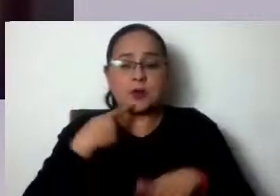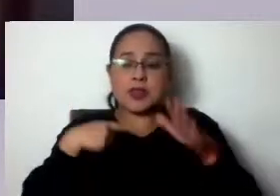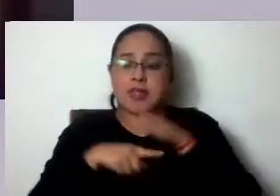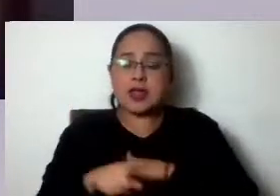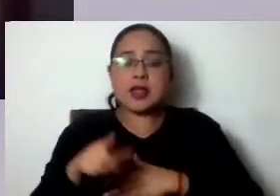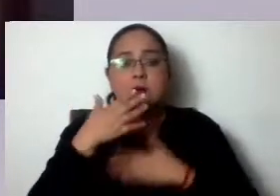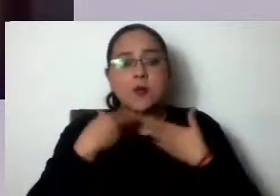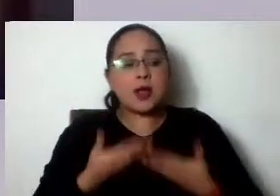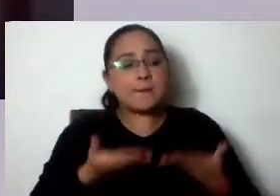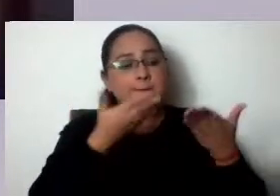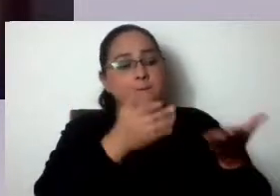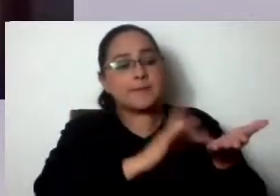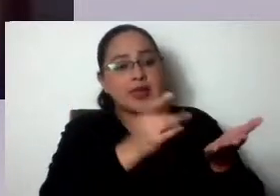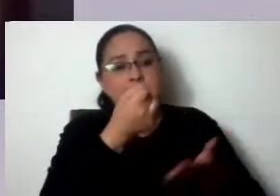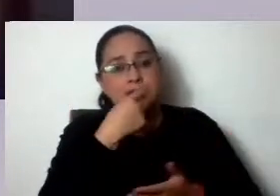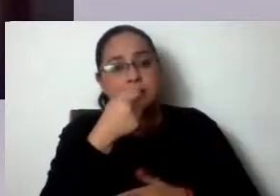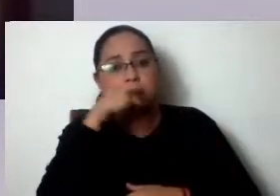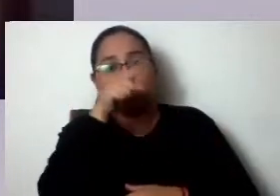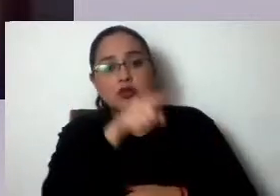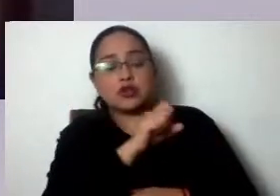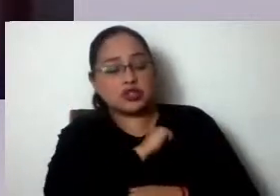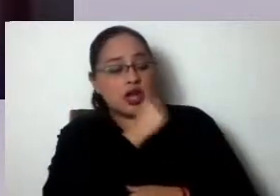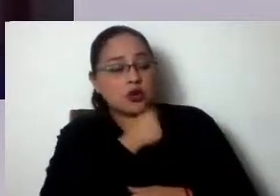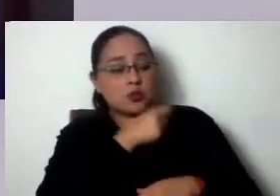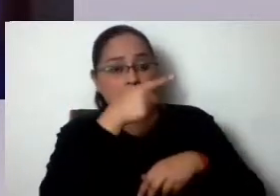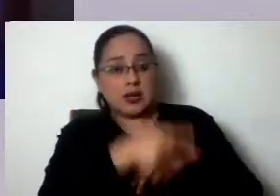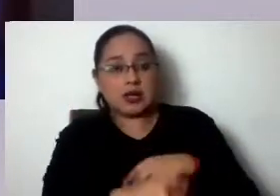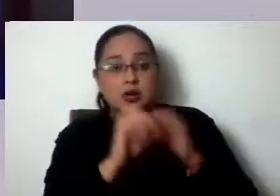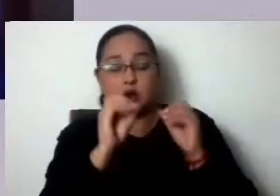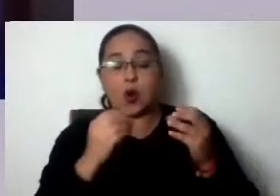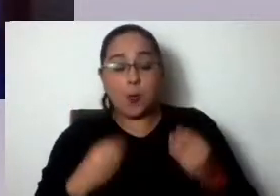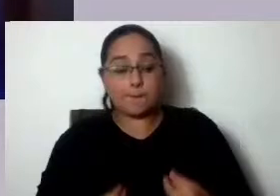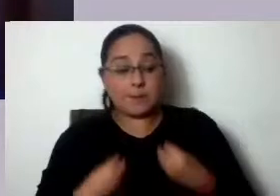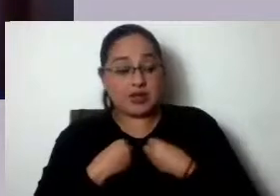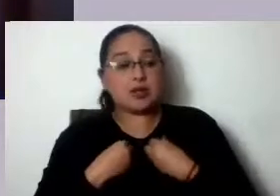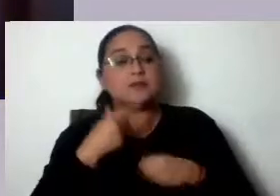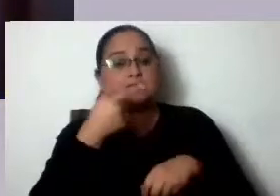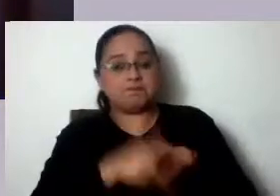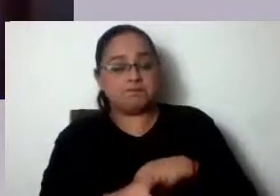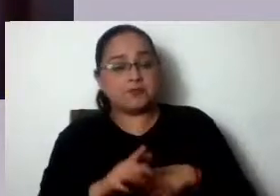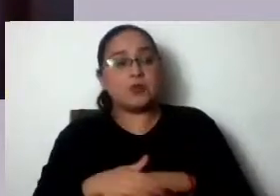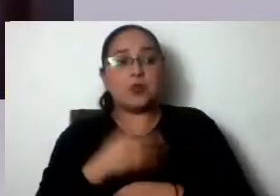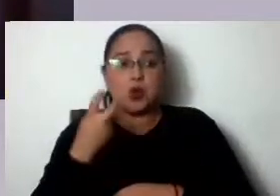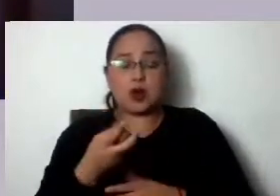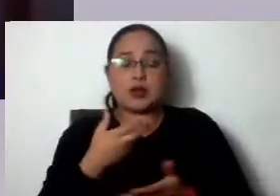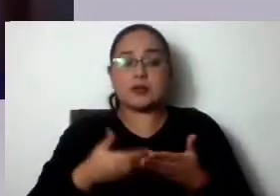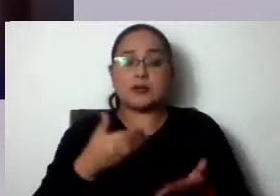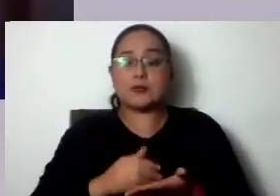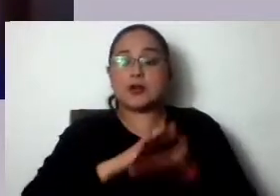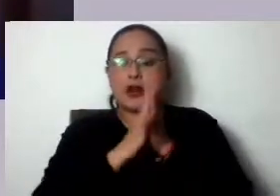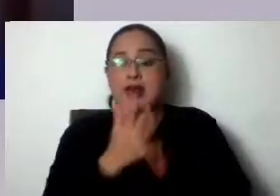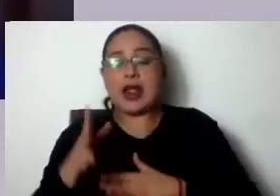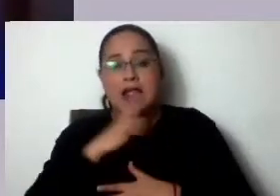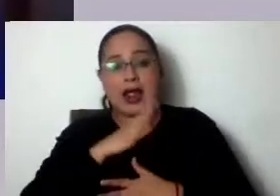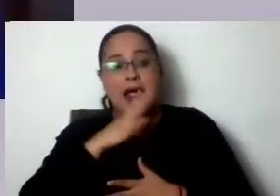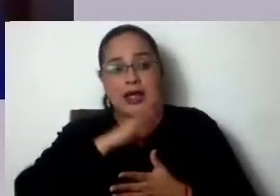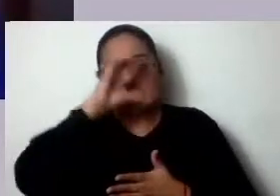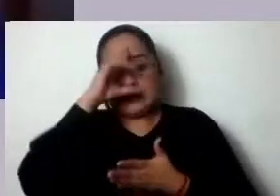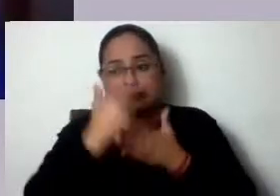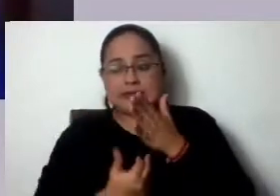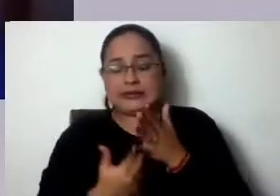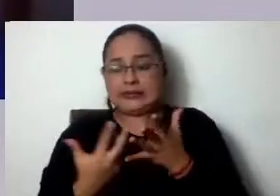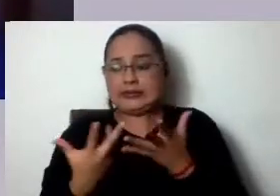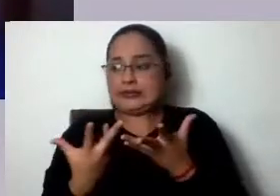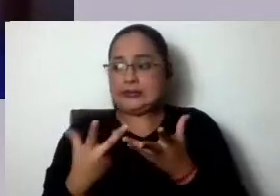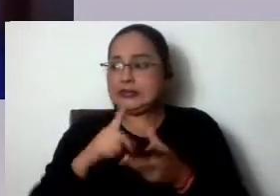administraba el medicamento se pondría en riesgo la salud e incluso la vida del quejoso lo que implica una transgresión irreparable en